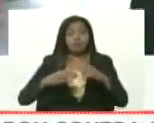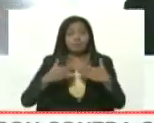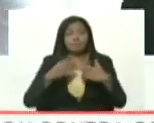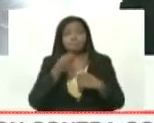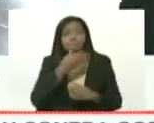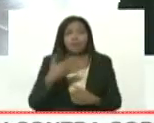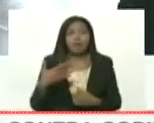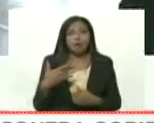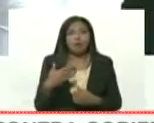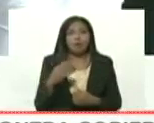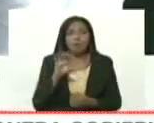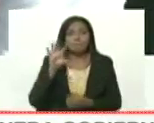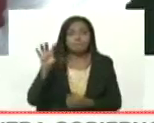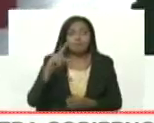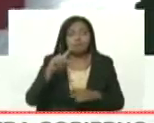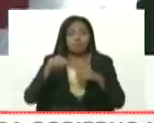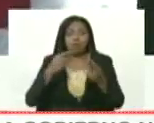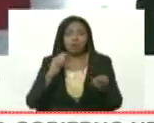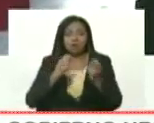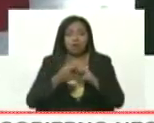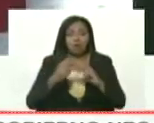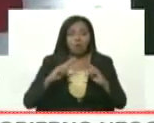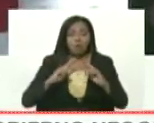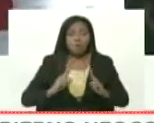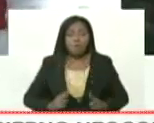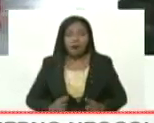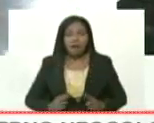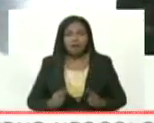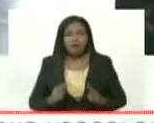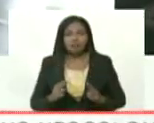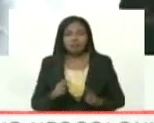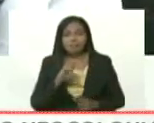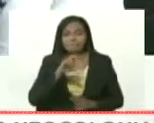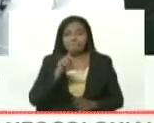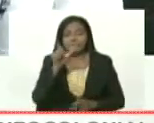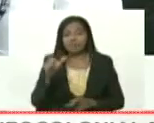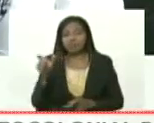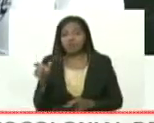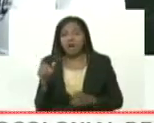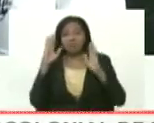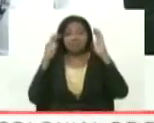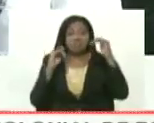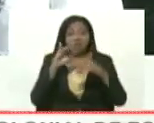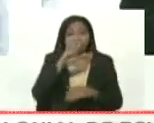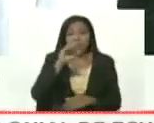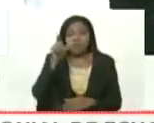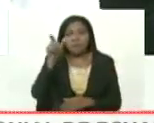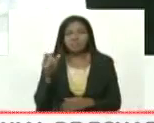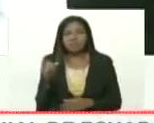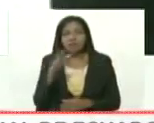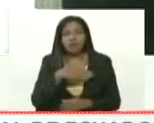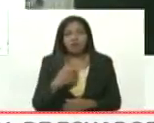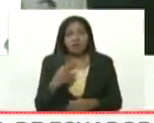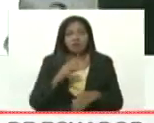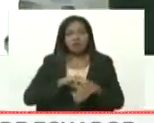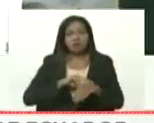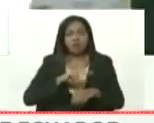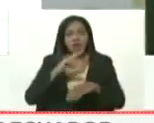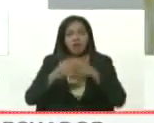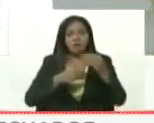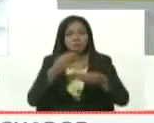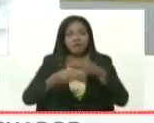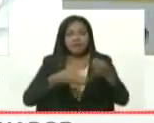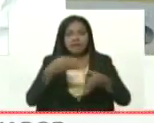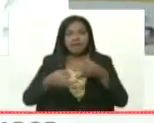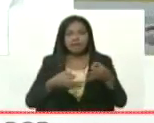país que hace ya trasplante de células humanas en pacientes. Se han atendido 50 pacientes en Venezuela y quiero que la doctora Olga le explique del